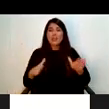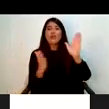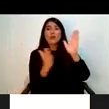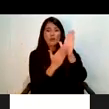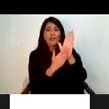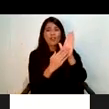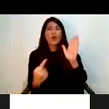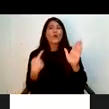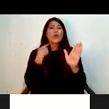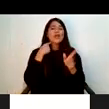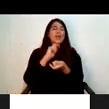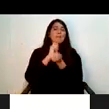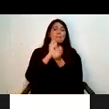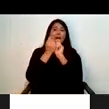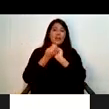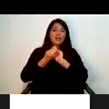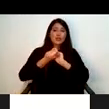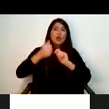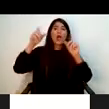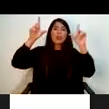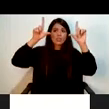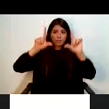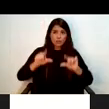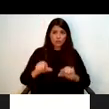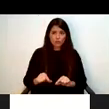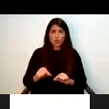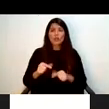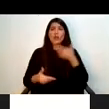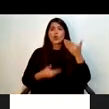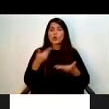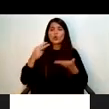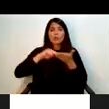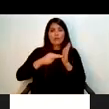impacto en la disminución de las conductas problemáticas.